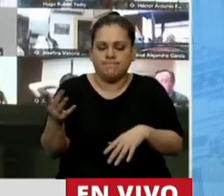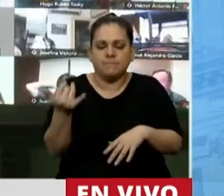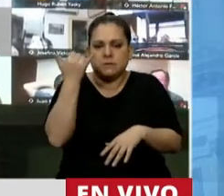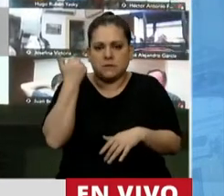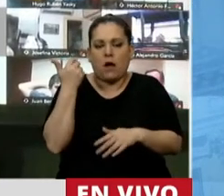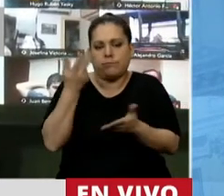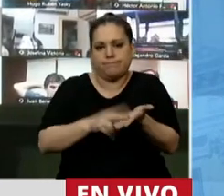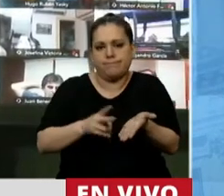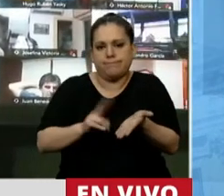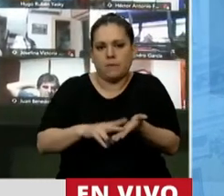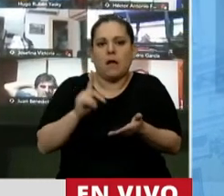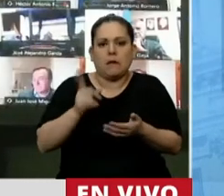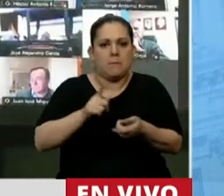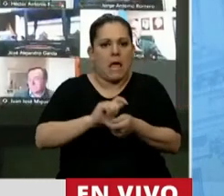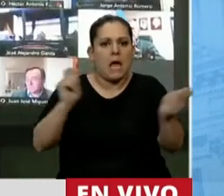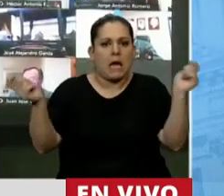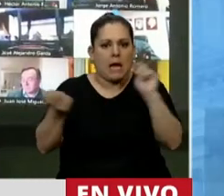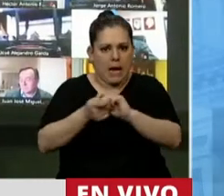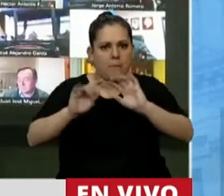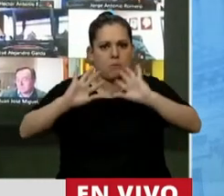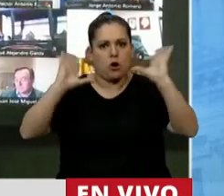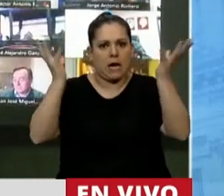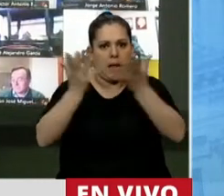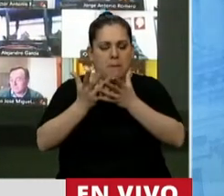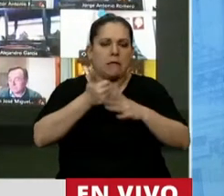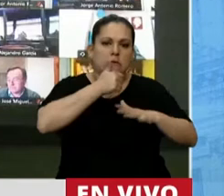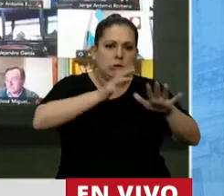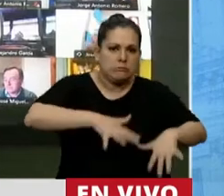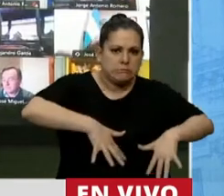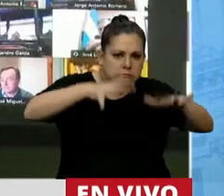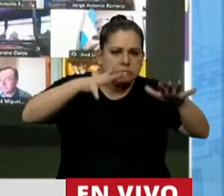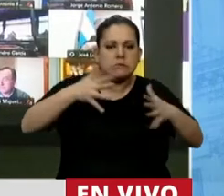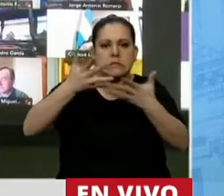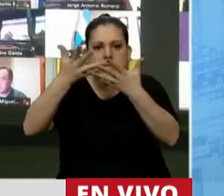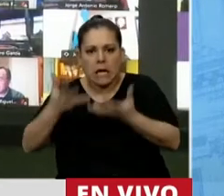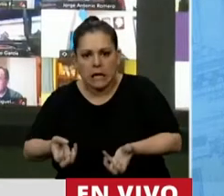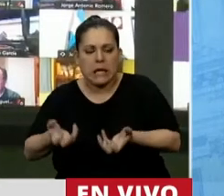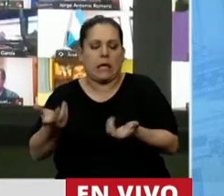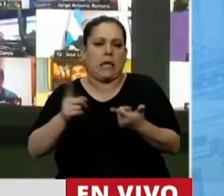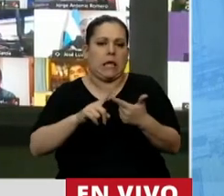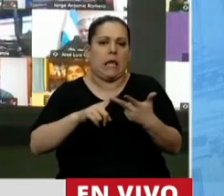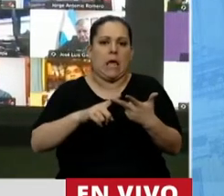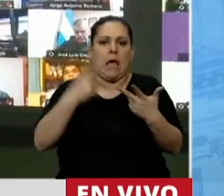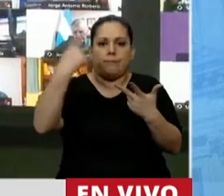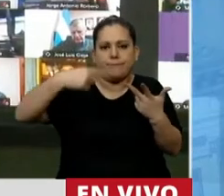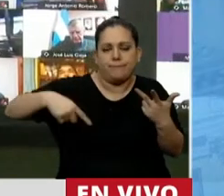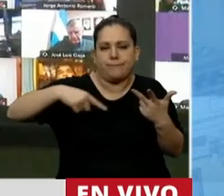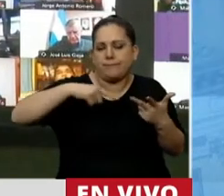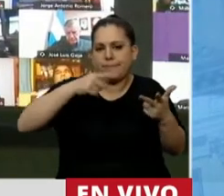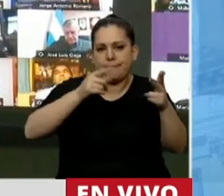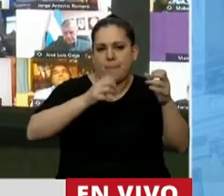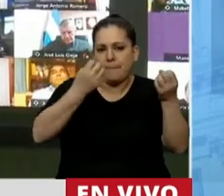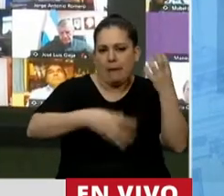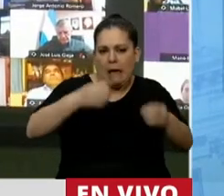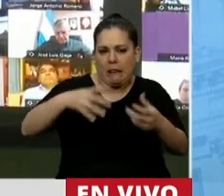cansancio, del cambio climático que profundiza sequías e inundaciones, de la pérdida de biodiversidad, del impacto de